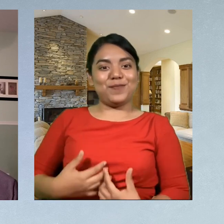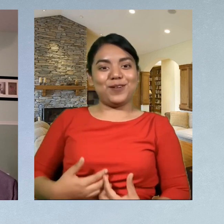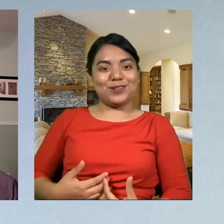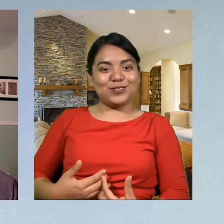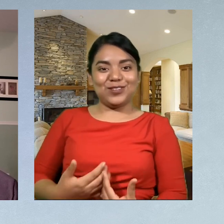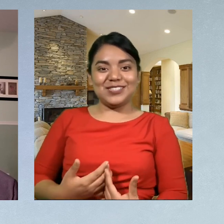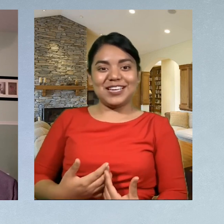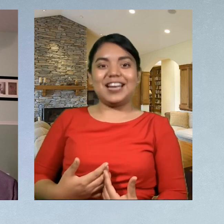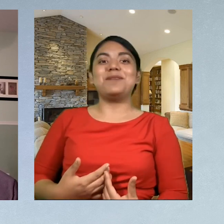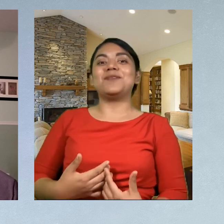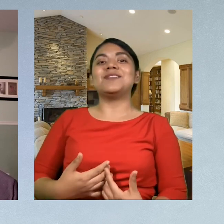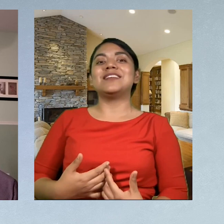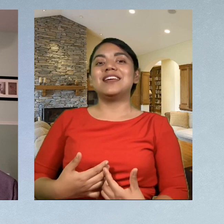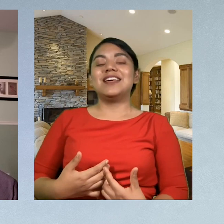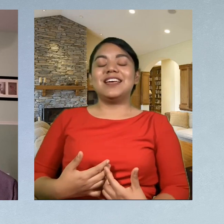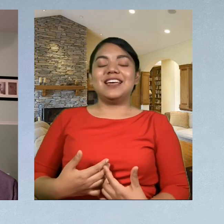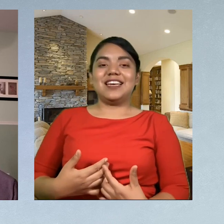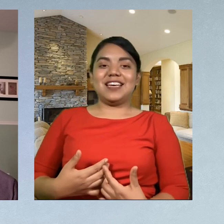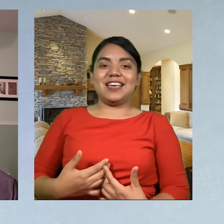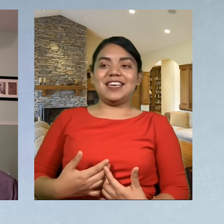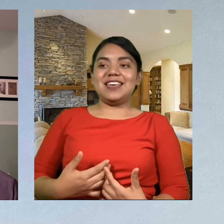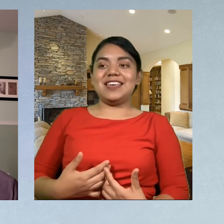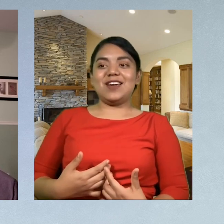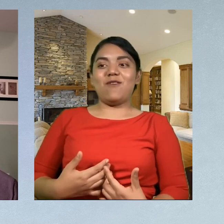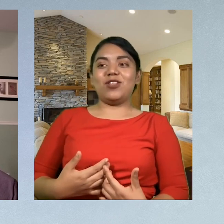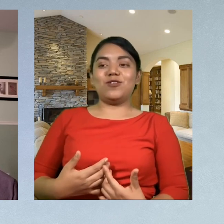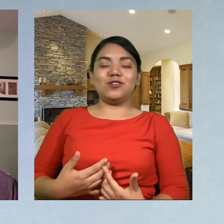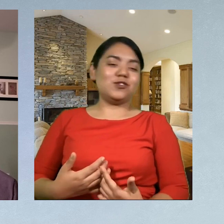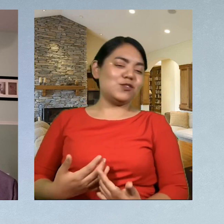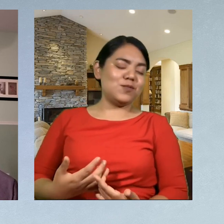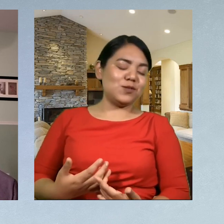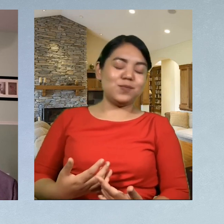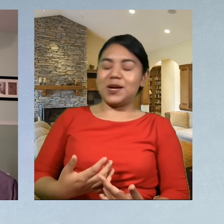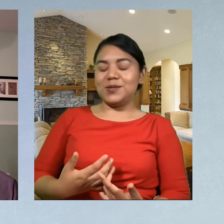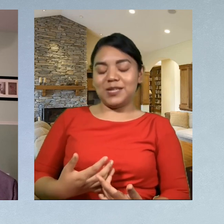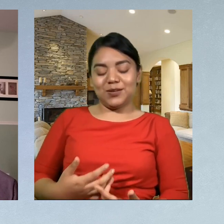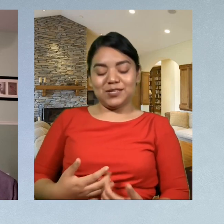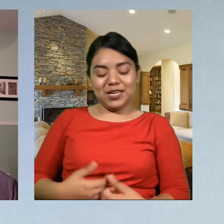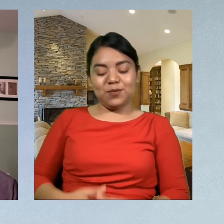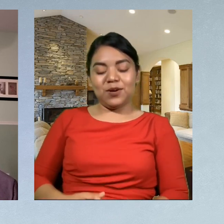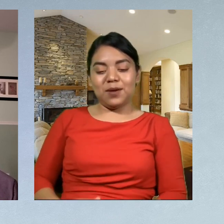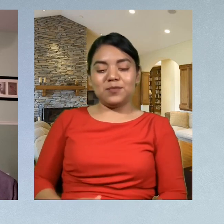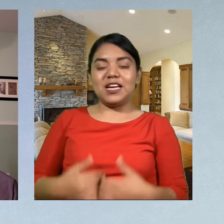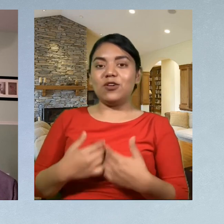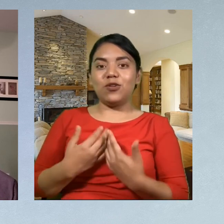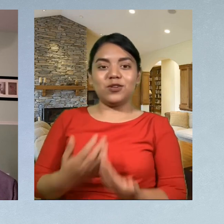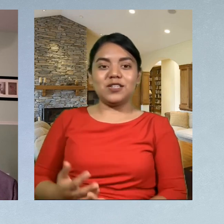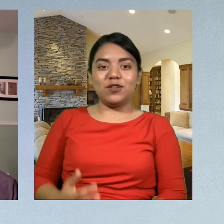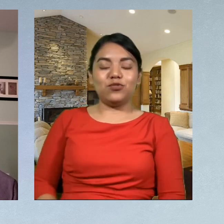actuar como nosotros queremos. Y cuando nosotros somos humanos y nos equivocamos y Él conoce el